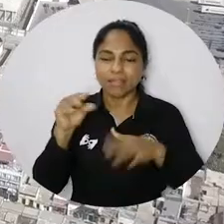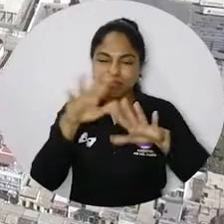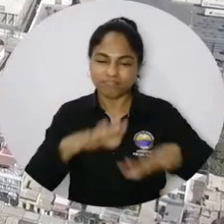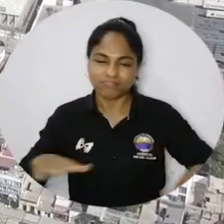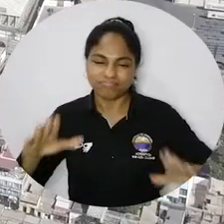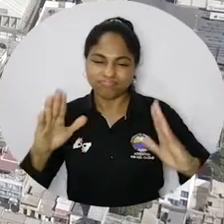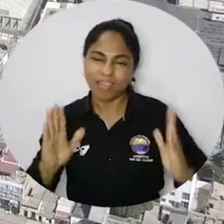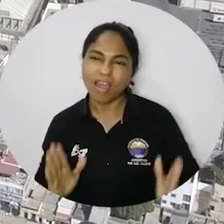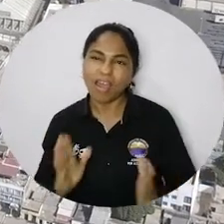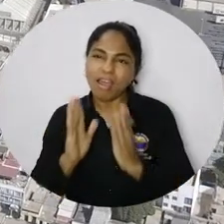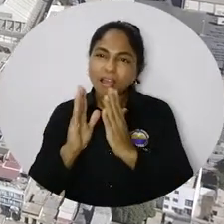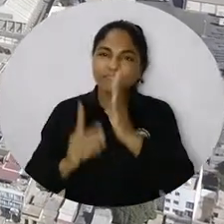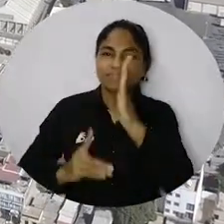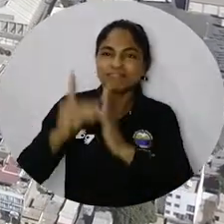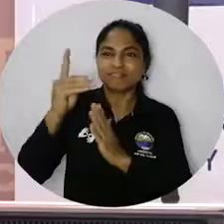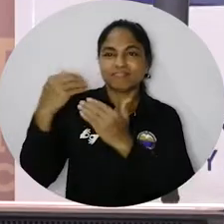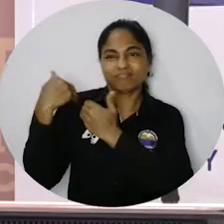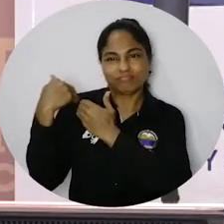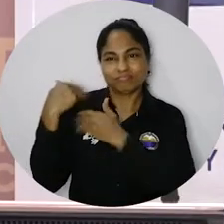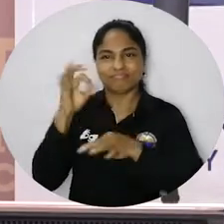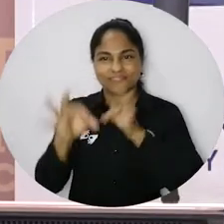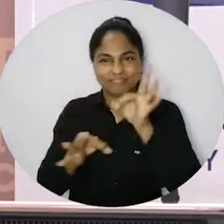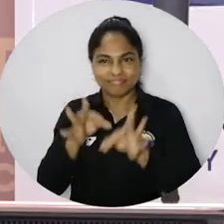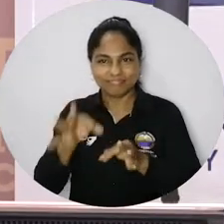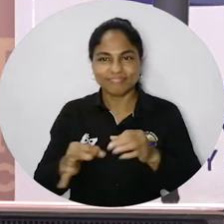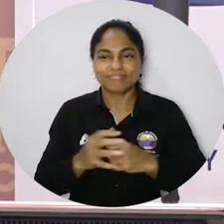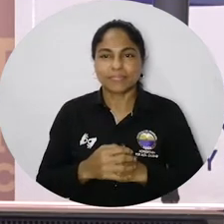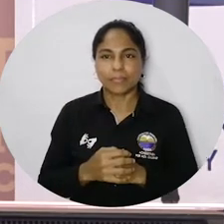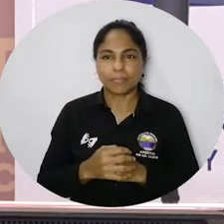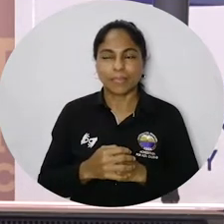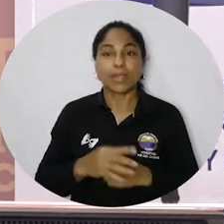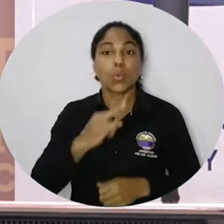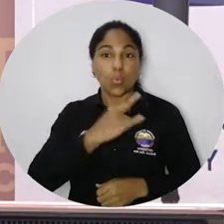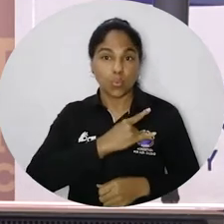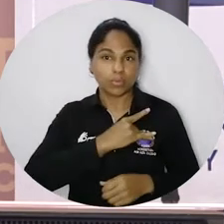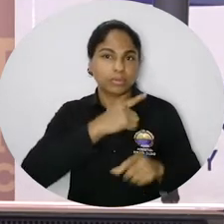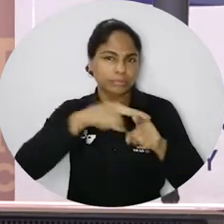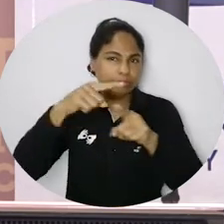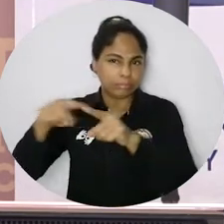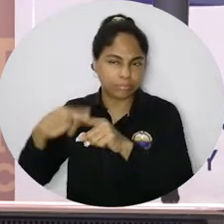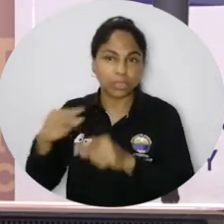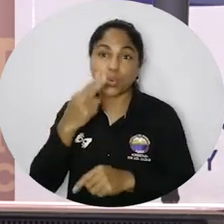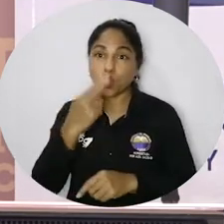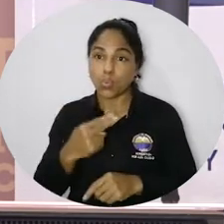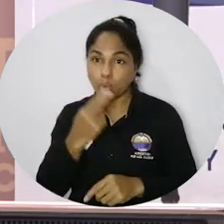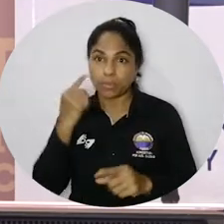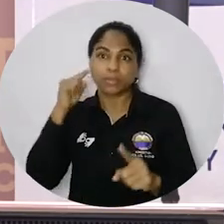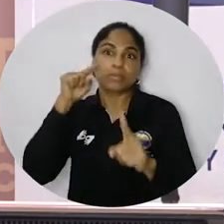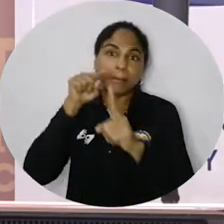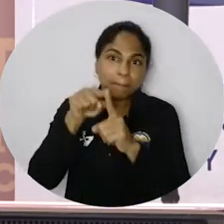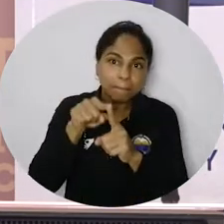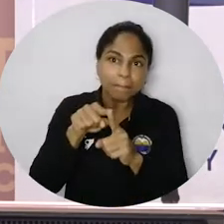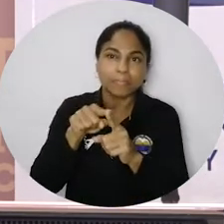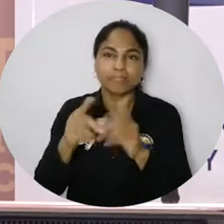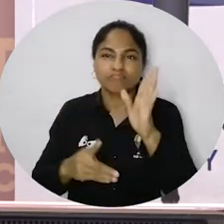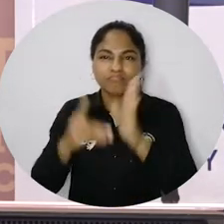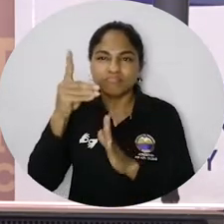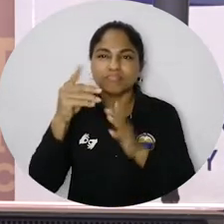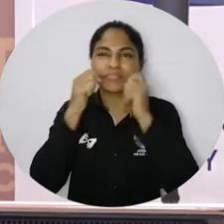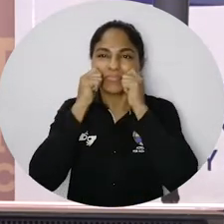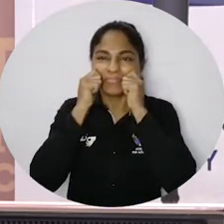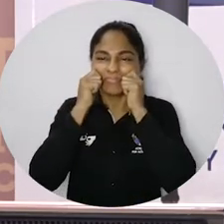los territorios al desarrollo sostenible. Como universidades, pues por supuesto tenemos un compromiso con las metas de desarrollo humano y de calidad de